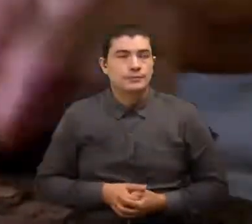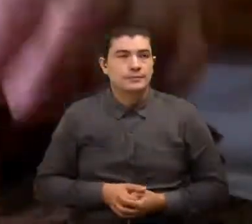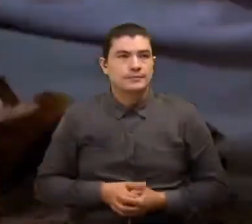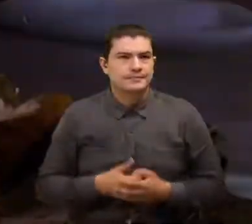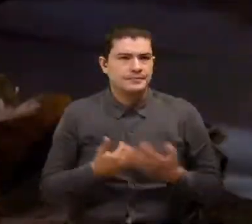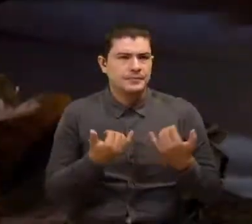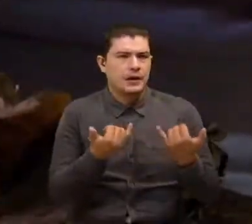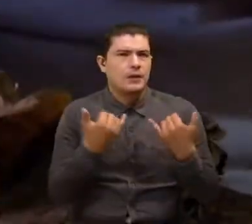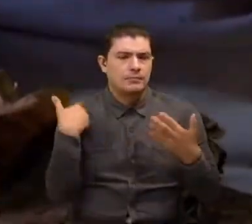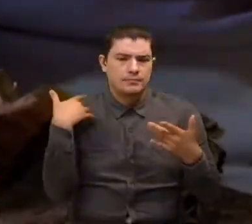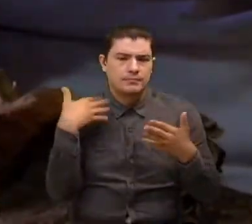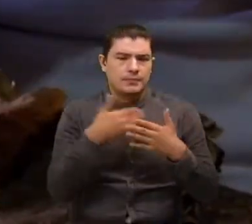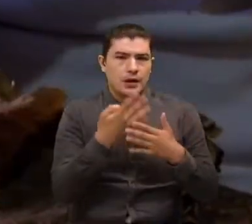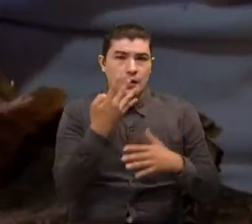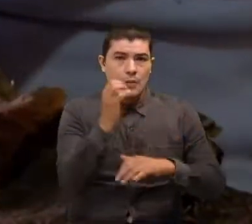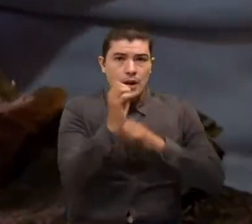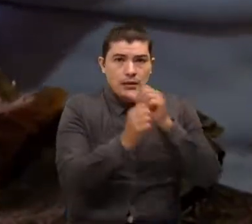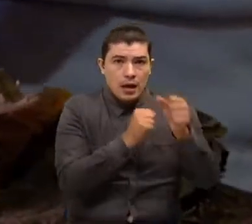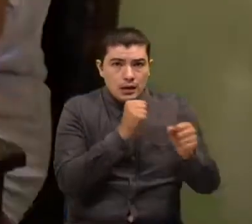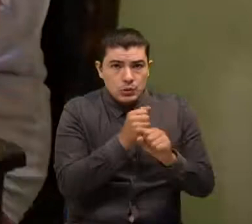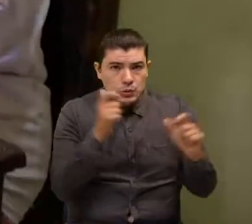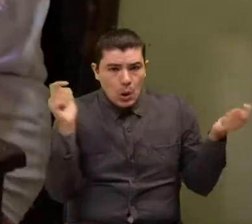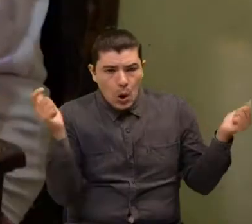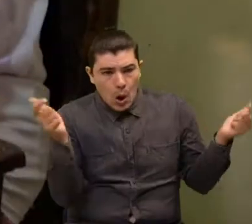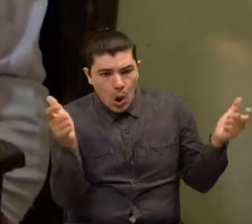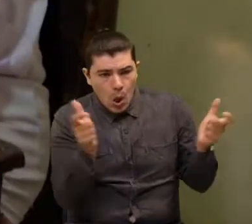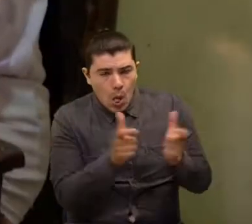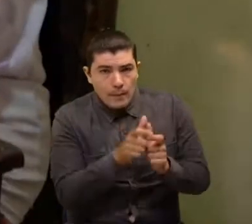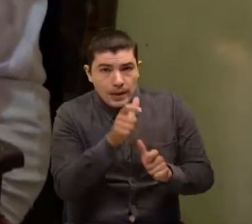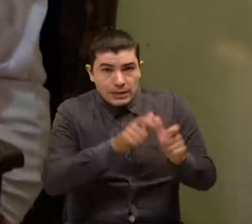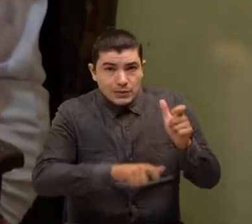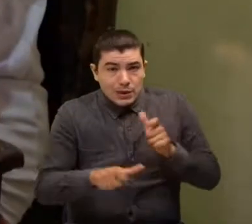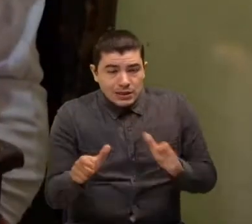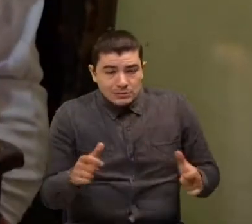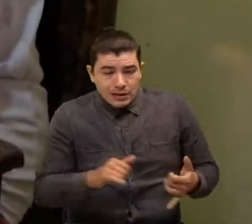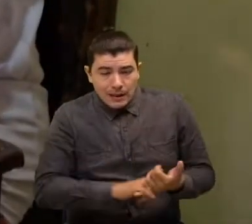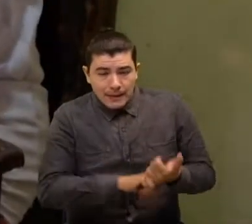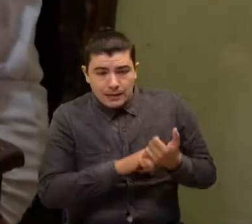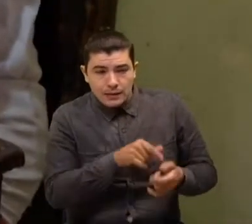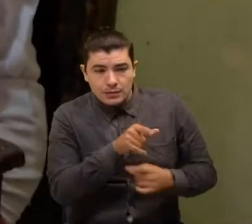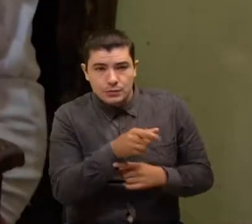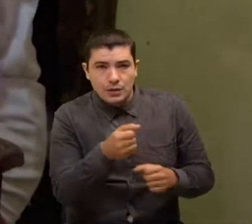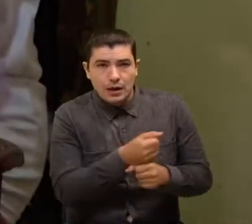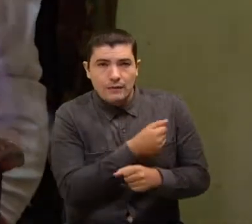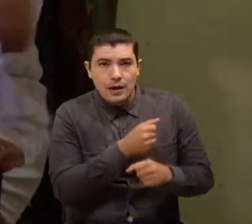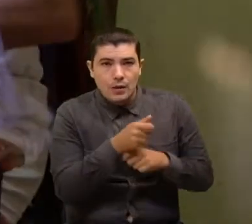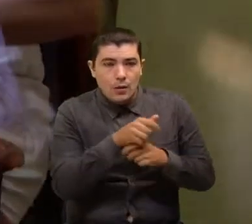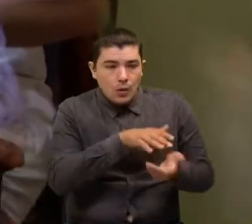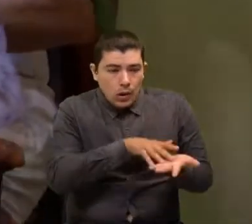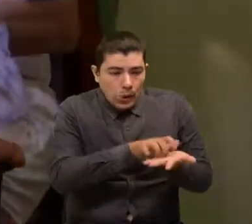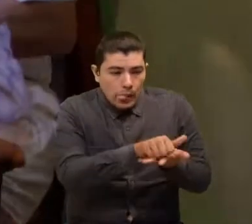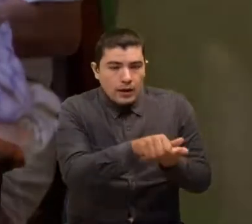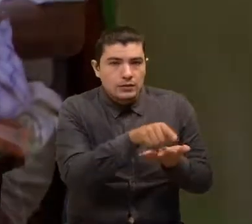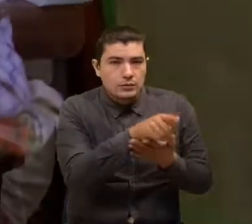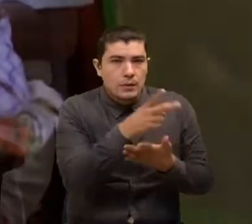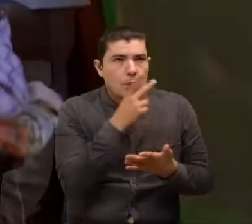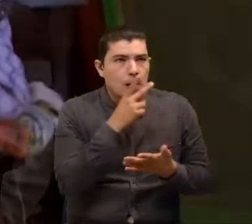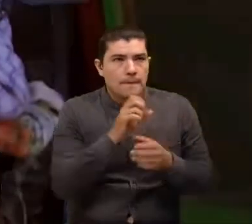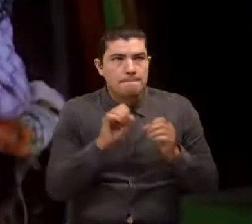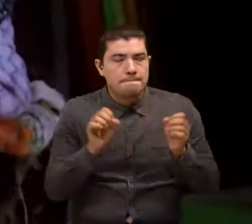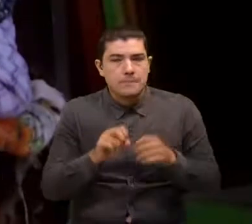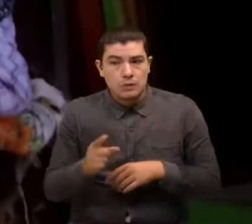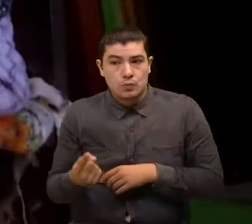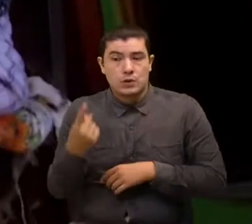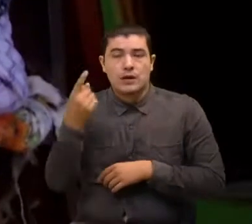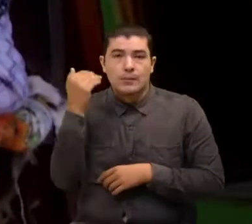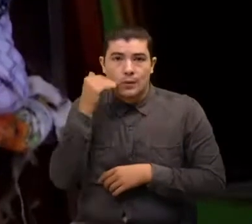Hoy, 40 años después, son muy pocas las personas que aún viven de la hoja del tabaco. Entre ellas, doña Carmen, una mujer piedecuestana